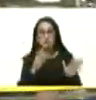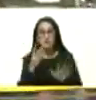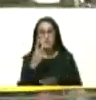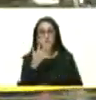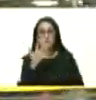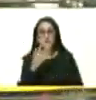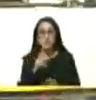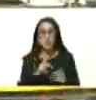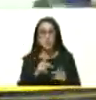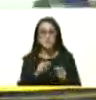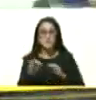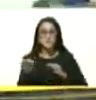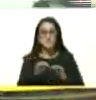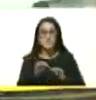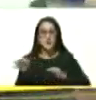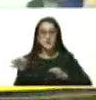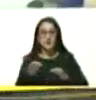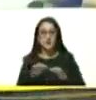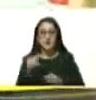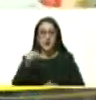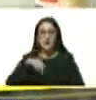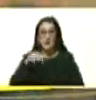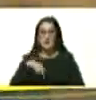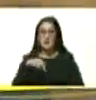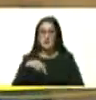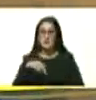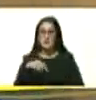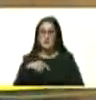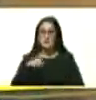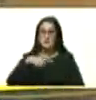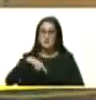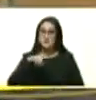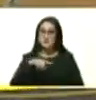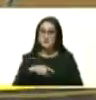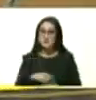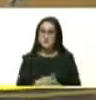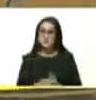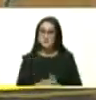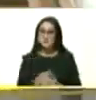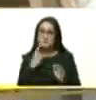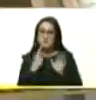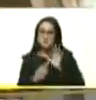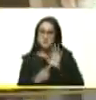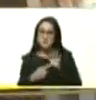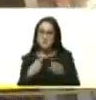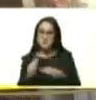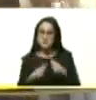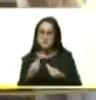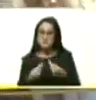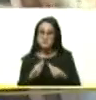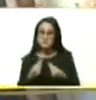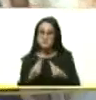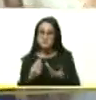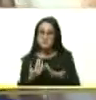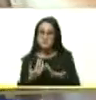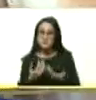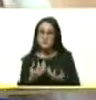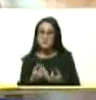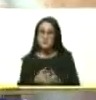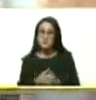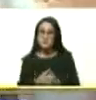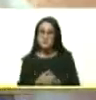321.825 hectáreas. Y nos encontramos acá, en este complejo, para mostrarles cómo ha sido el vértice